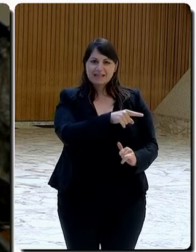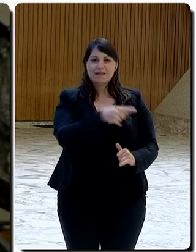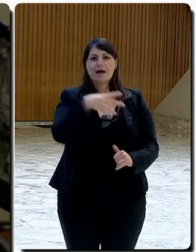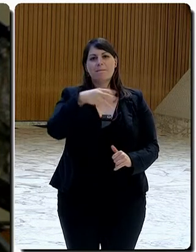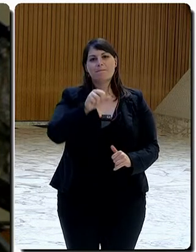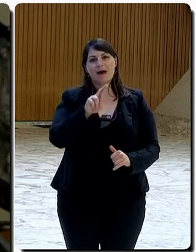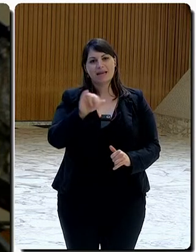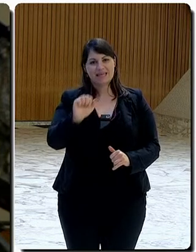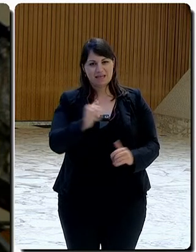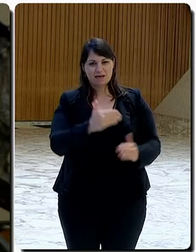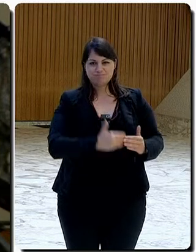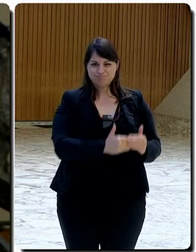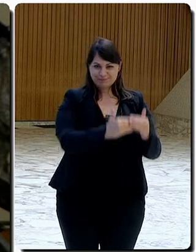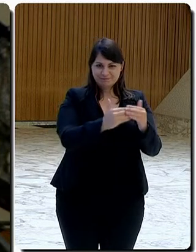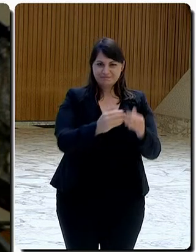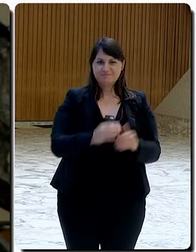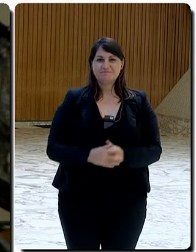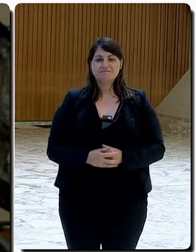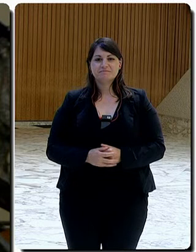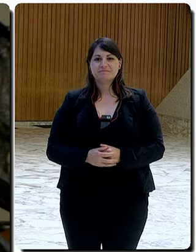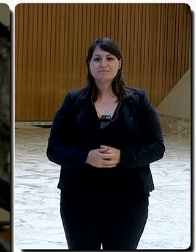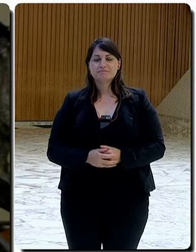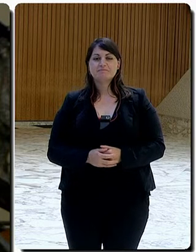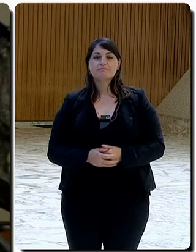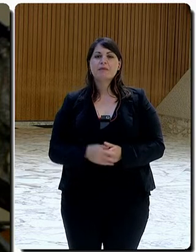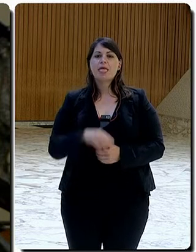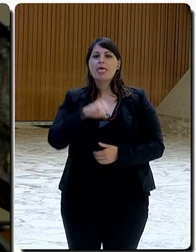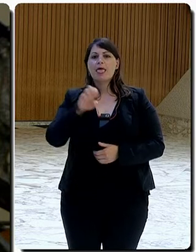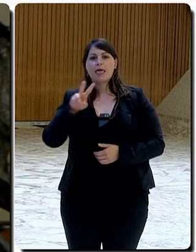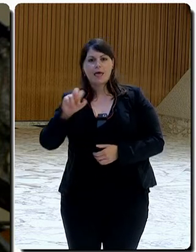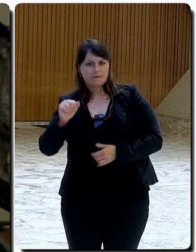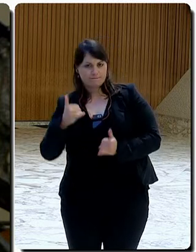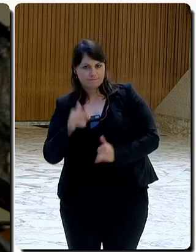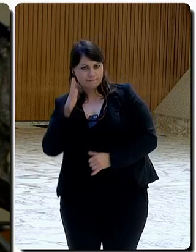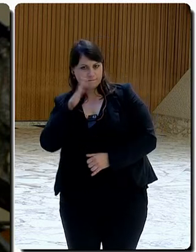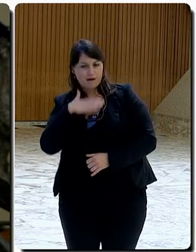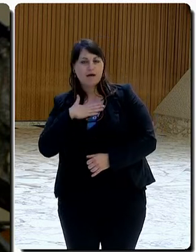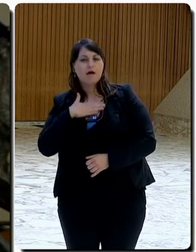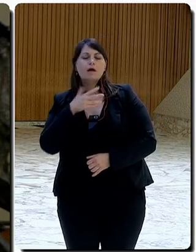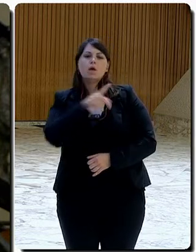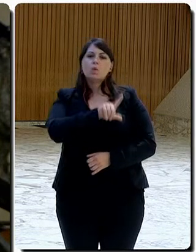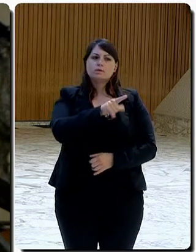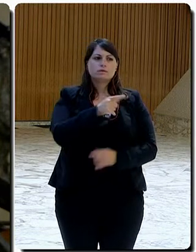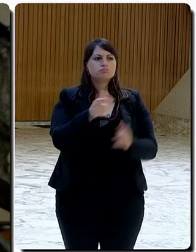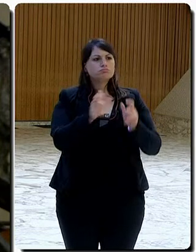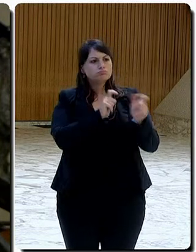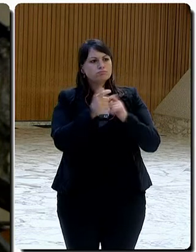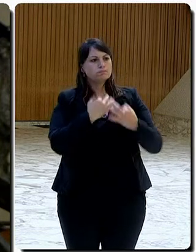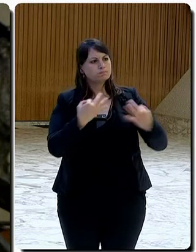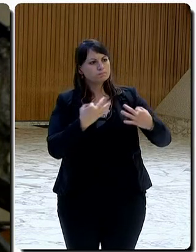buena y decidieron casarse y nació su tercer hijo, Víctor.